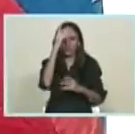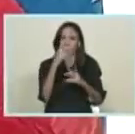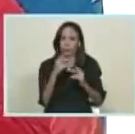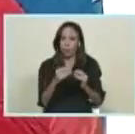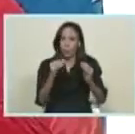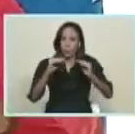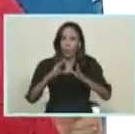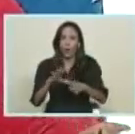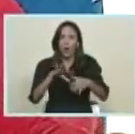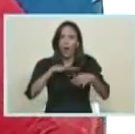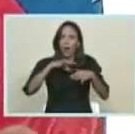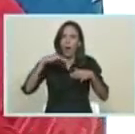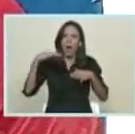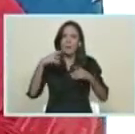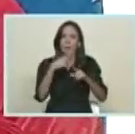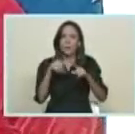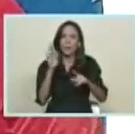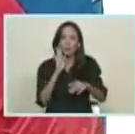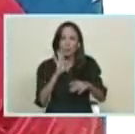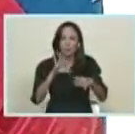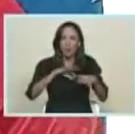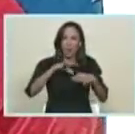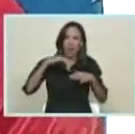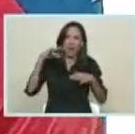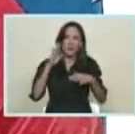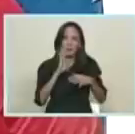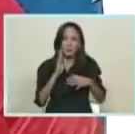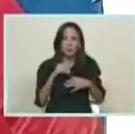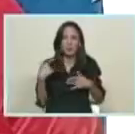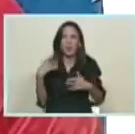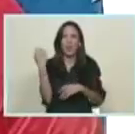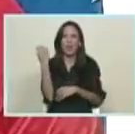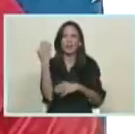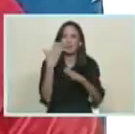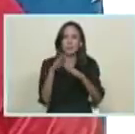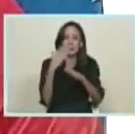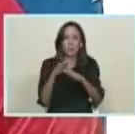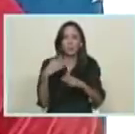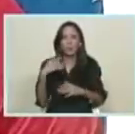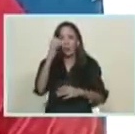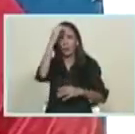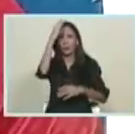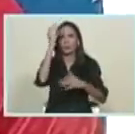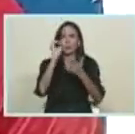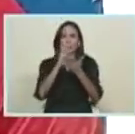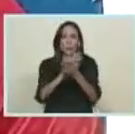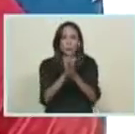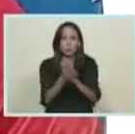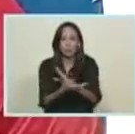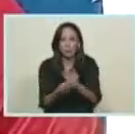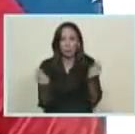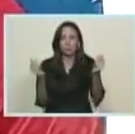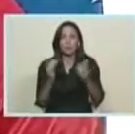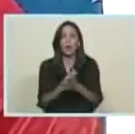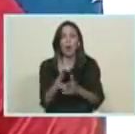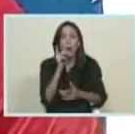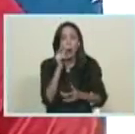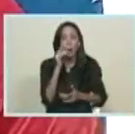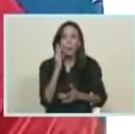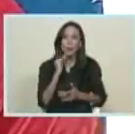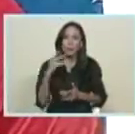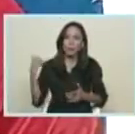Si tienes el alma podrido, la experiencia y el conocimiento no te sirve para nada. En Yalí Rodríguez encontramos